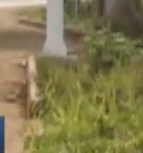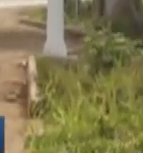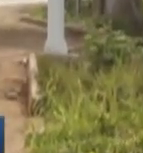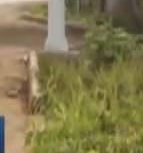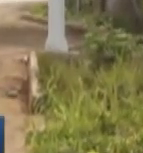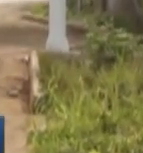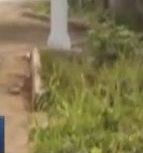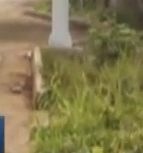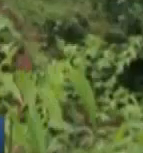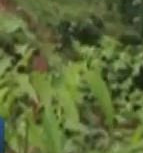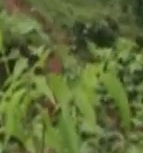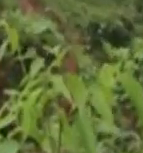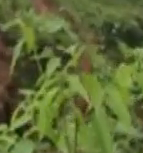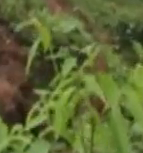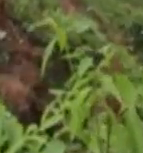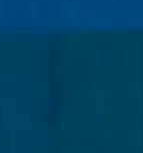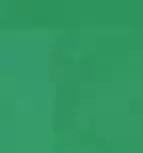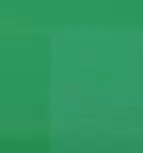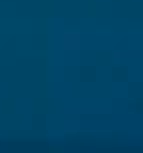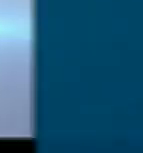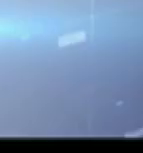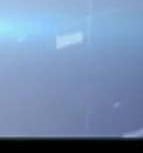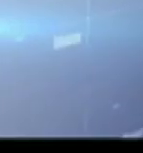y asesinados por alias Guacho.